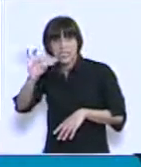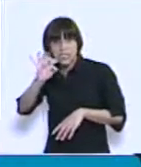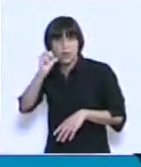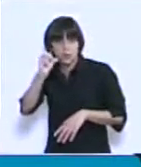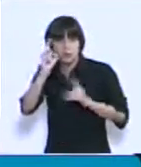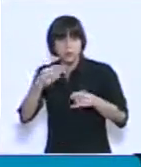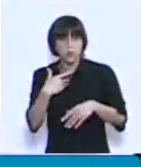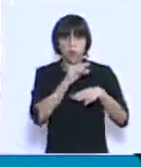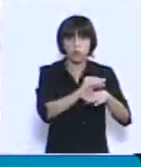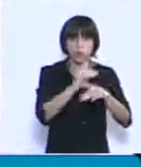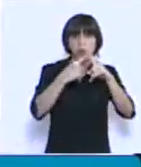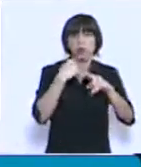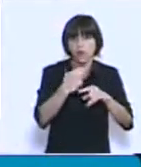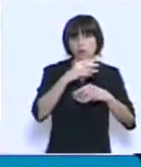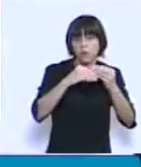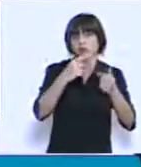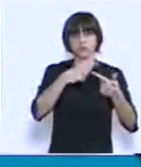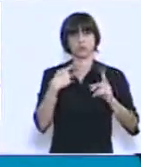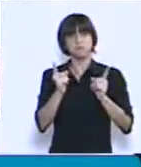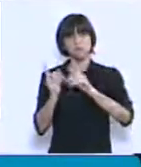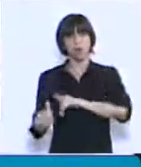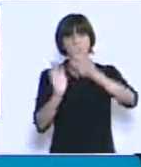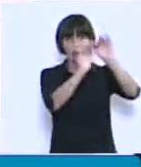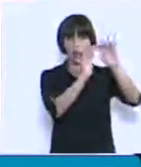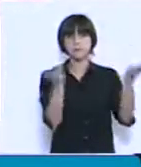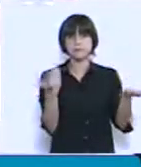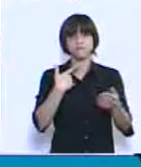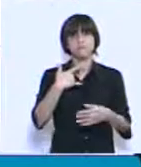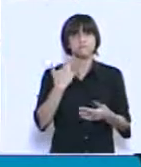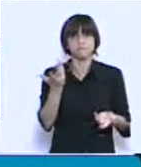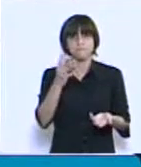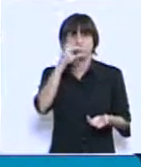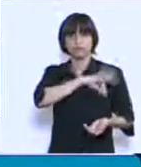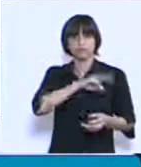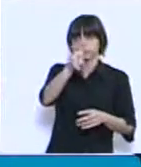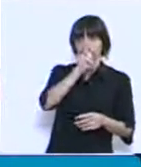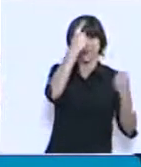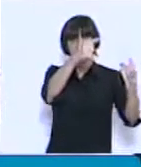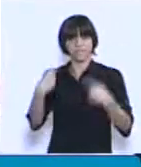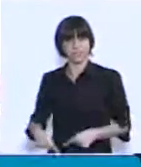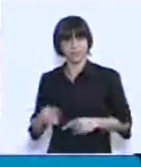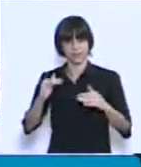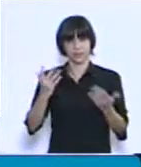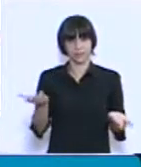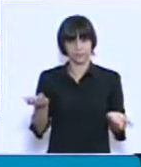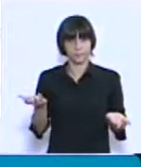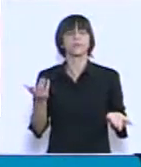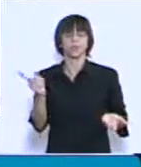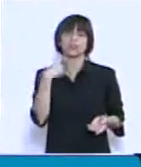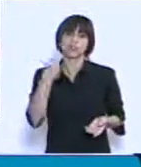este proyecto. Entendemos que estamos perdiendo una enorme posibilidad de ampliar derechos, de incluir más gente que merece